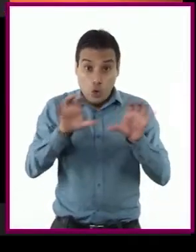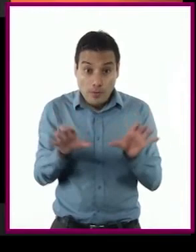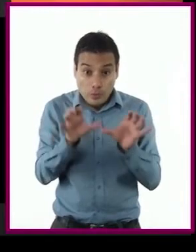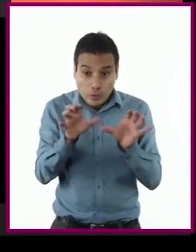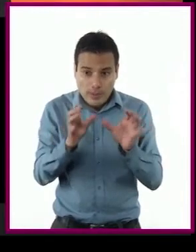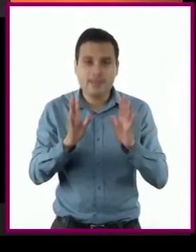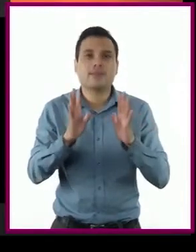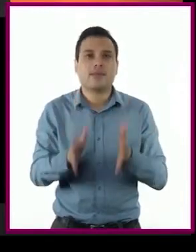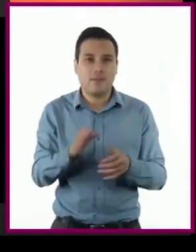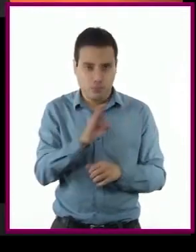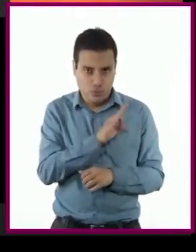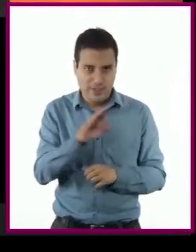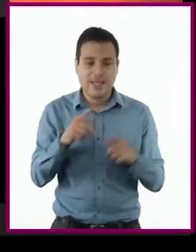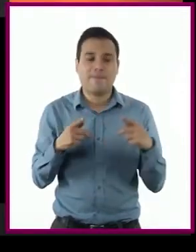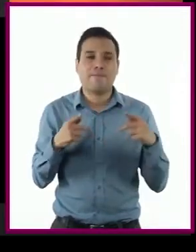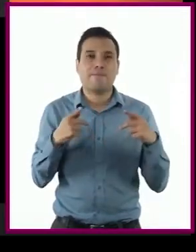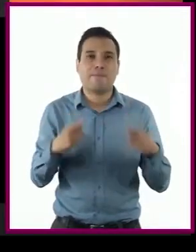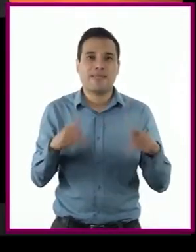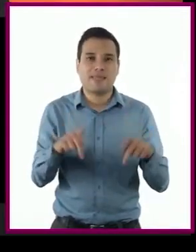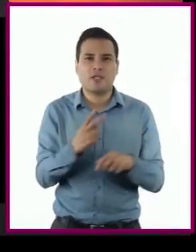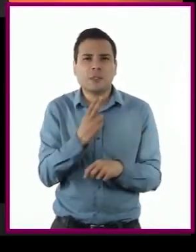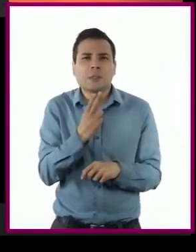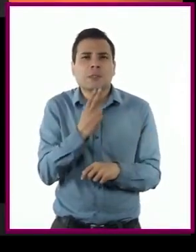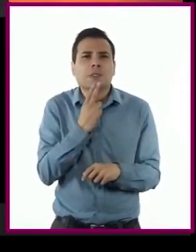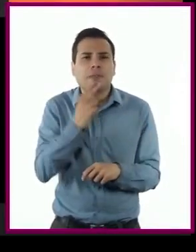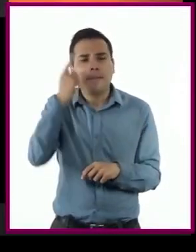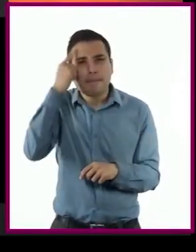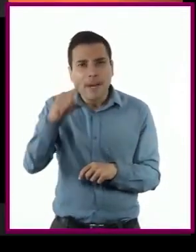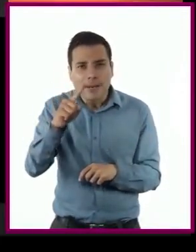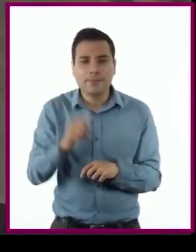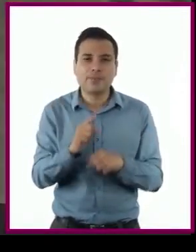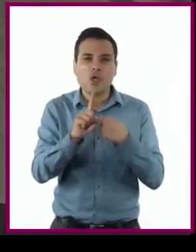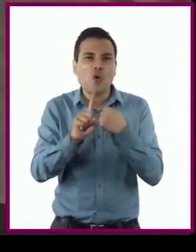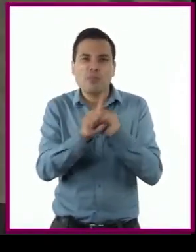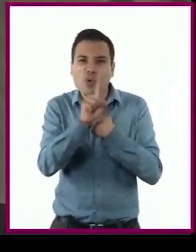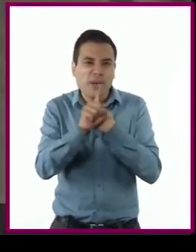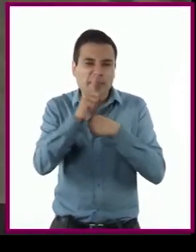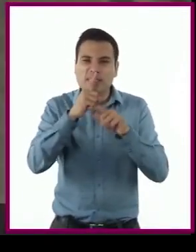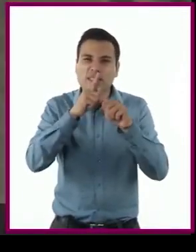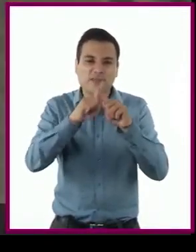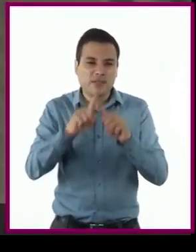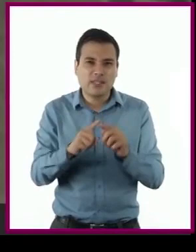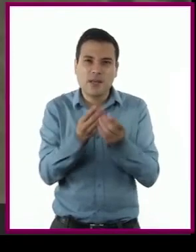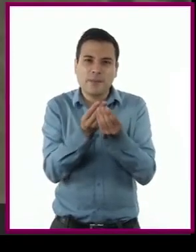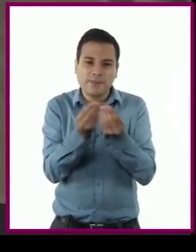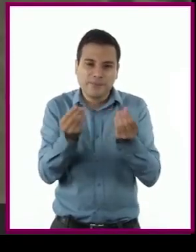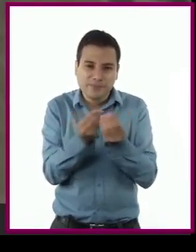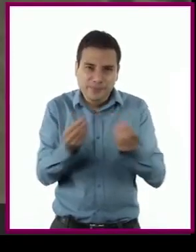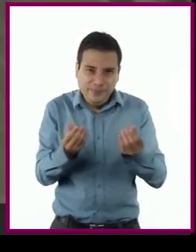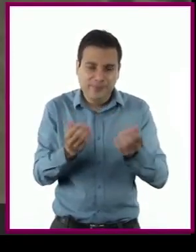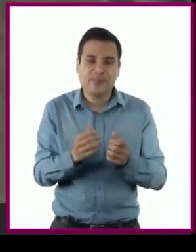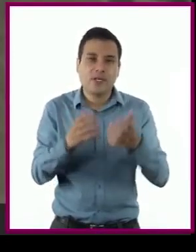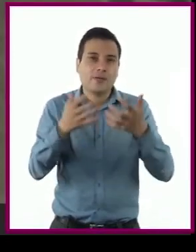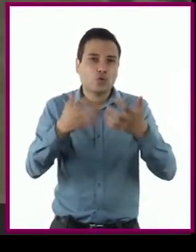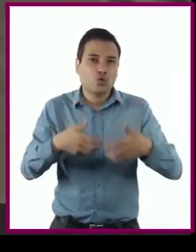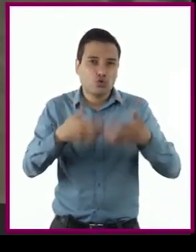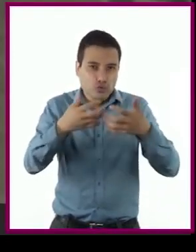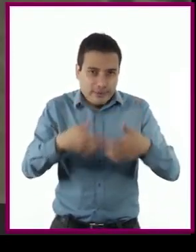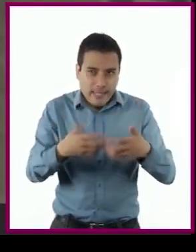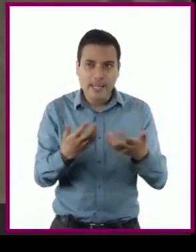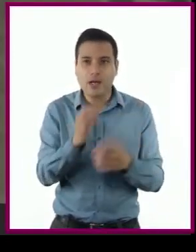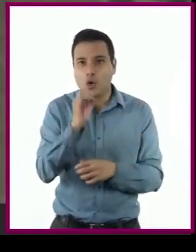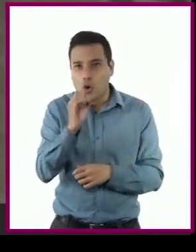comerciales de la historia utilizada para resolver problemas variados, tanto de índole industrial